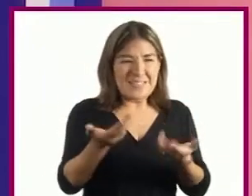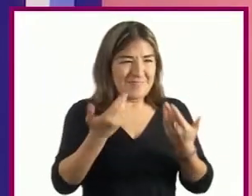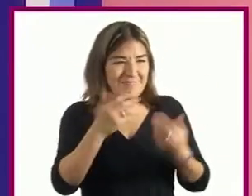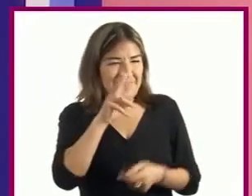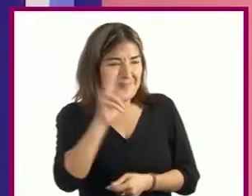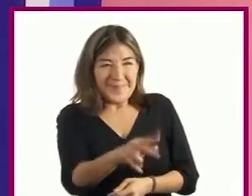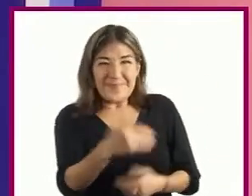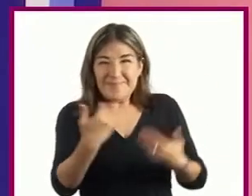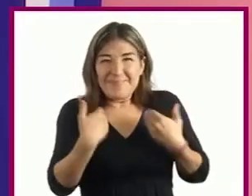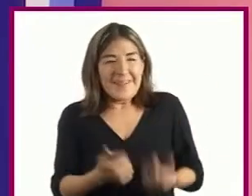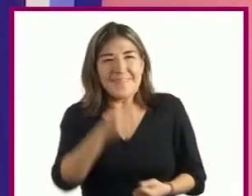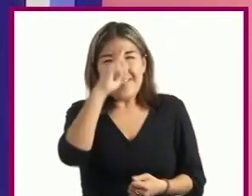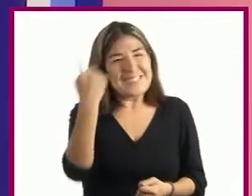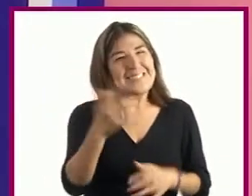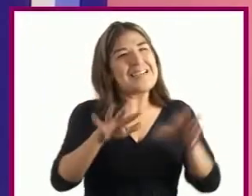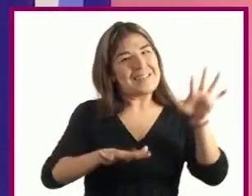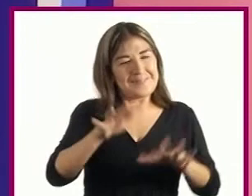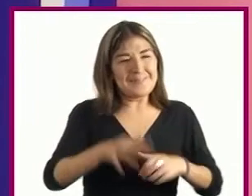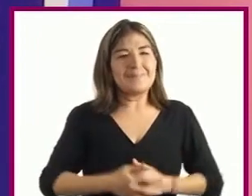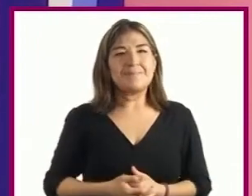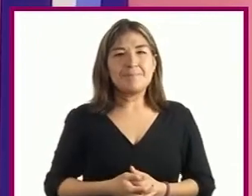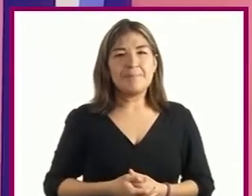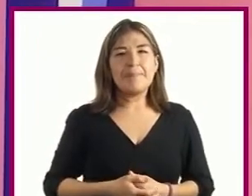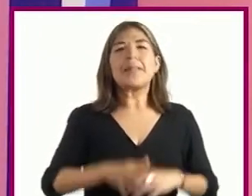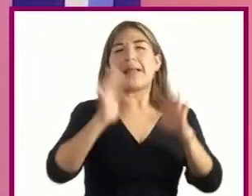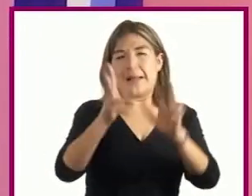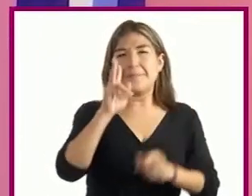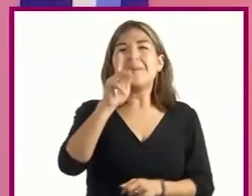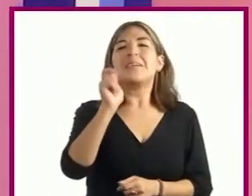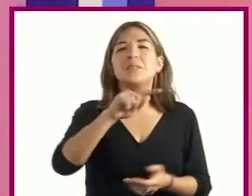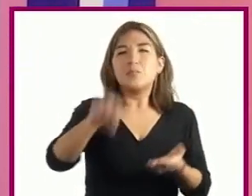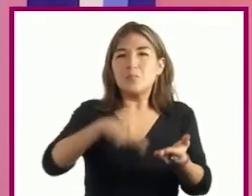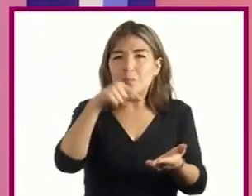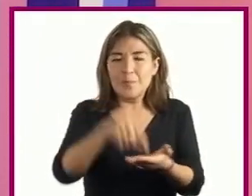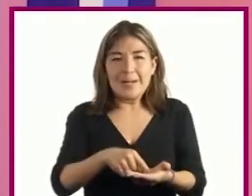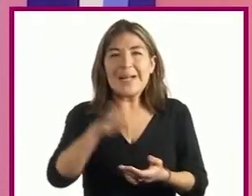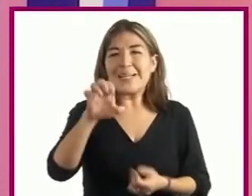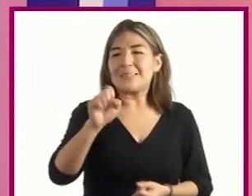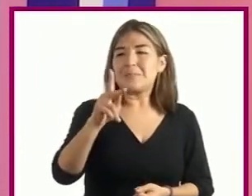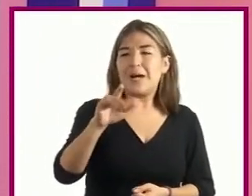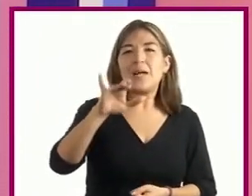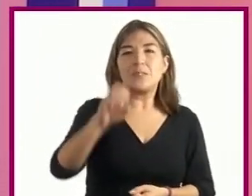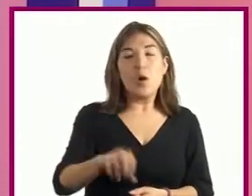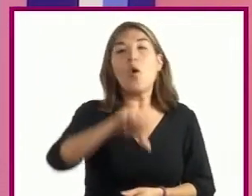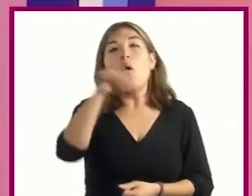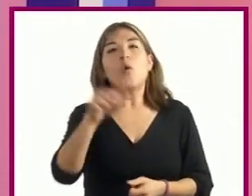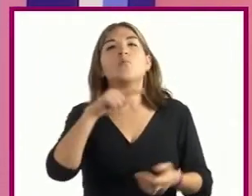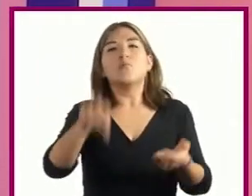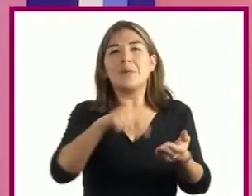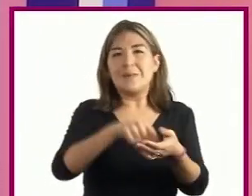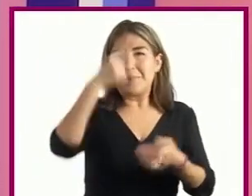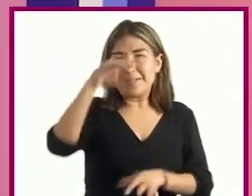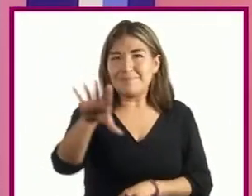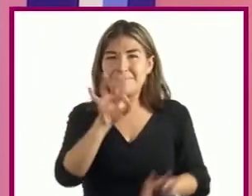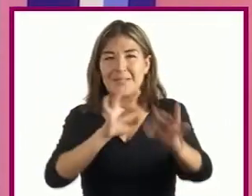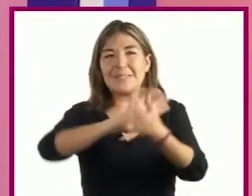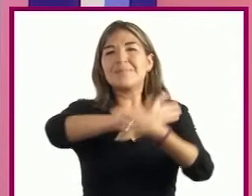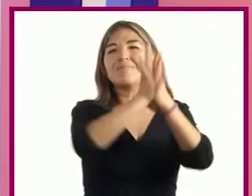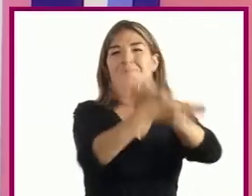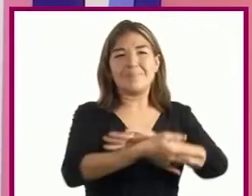reconocible. Ya vimos qué es el espacio y ahora analizaremos los lugares físicos que se seleccionaron para transformar la